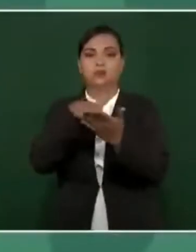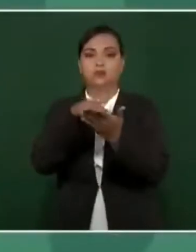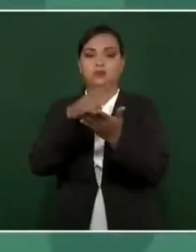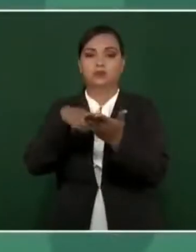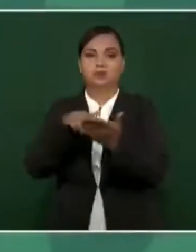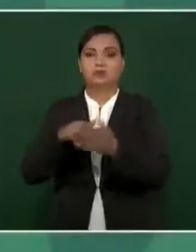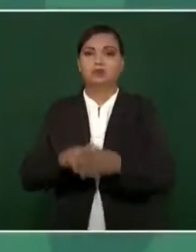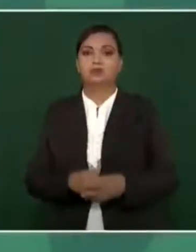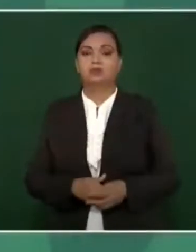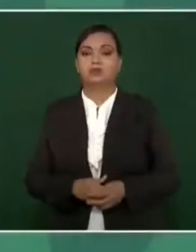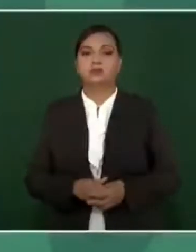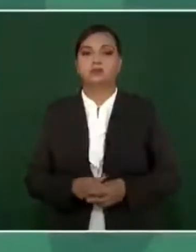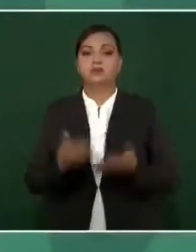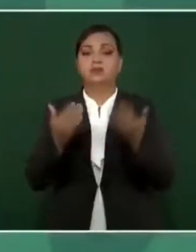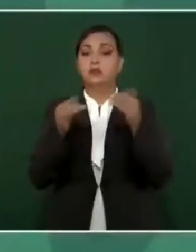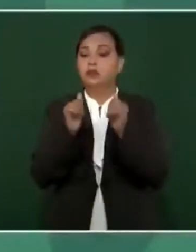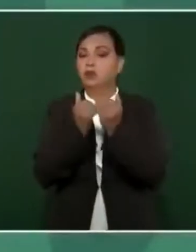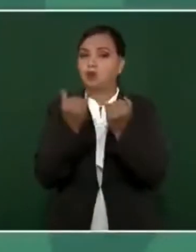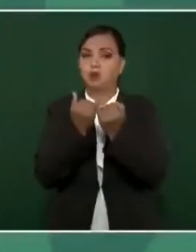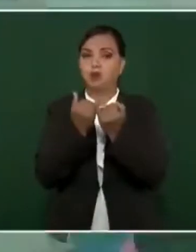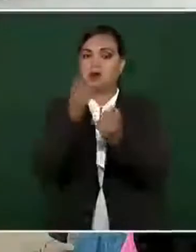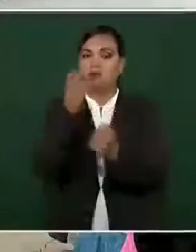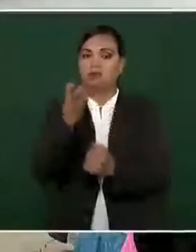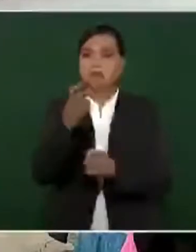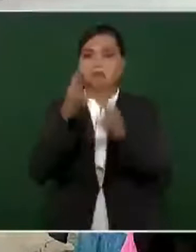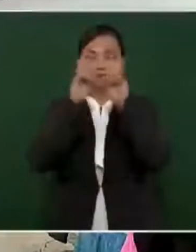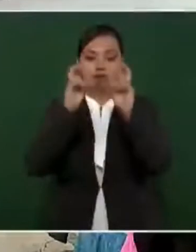como ha funcionado nuestra estrategia